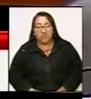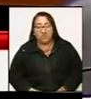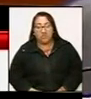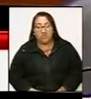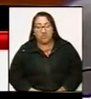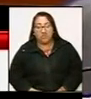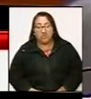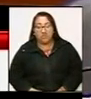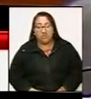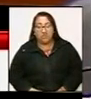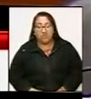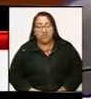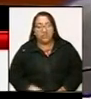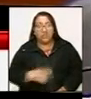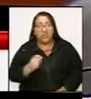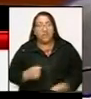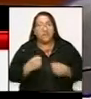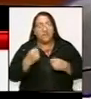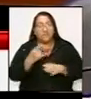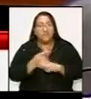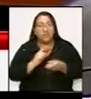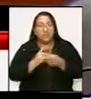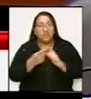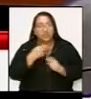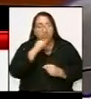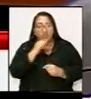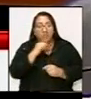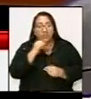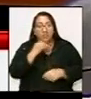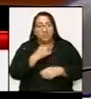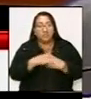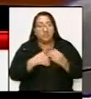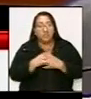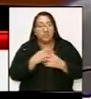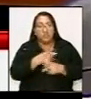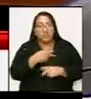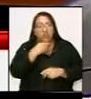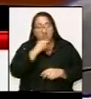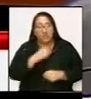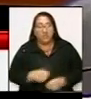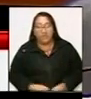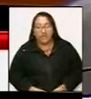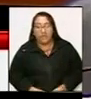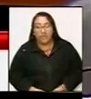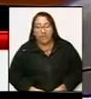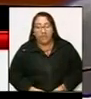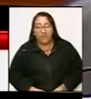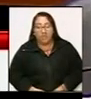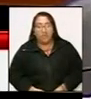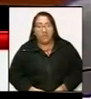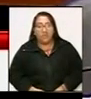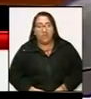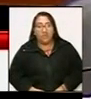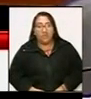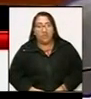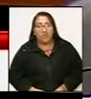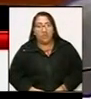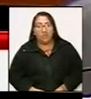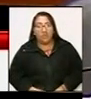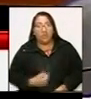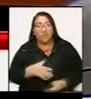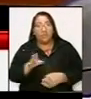lucha para reivindicar a la mujer. Es la lucha contra la violencia de la mujer. Despedir de su centro de